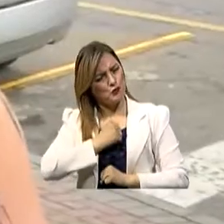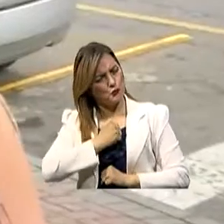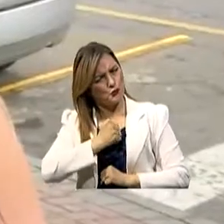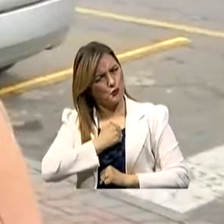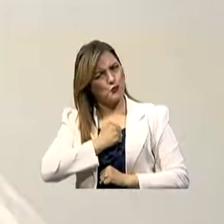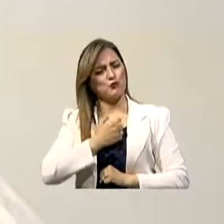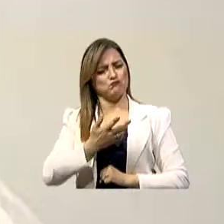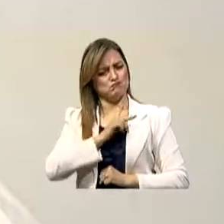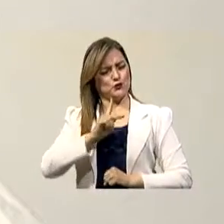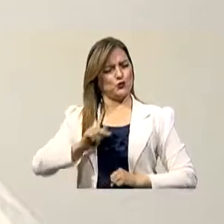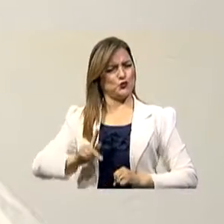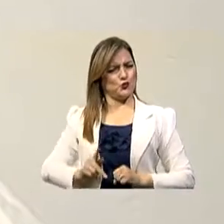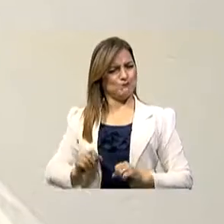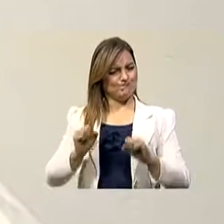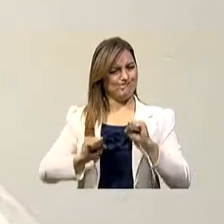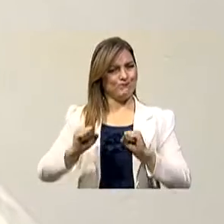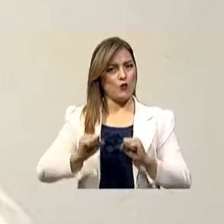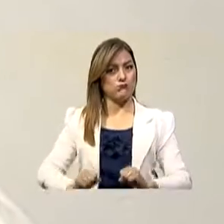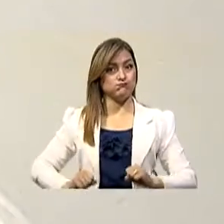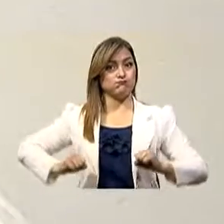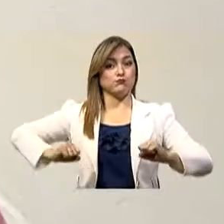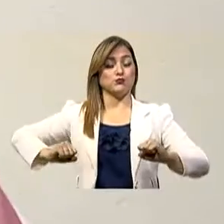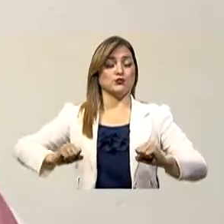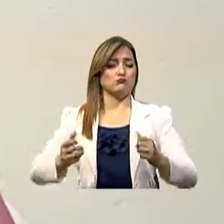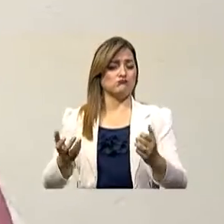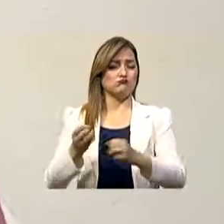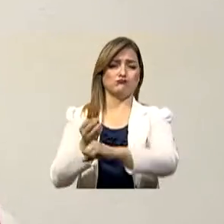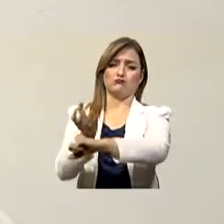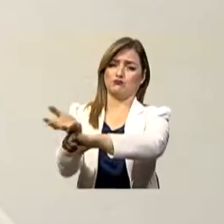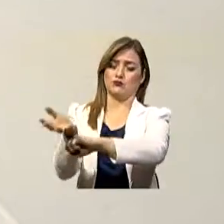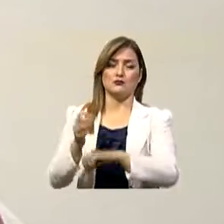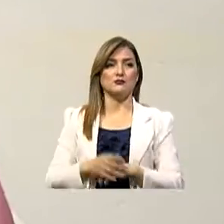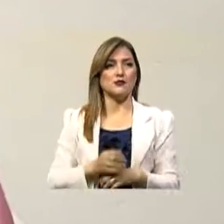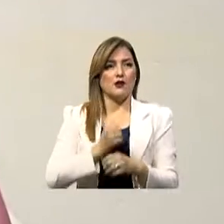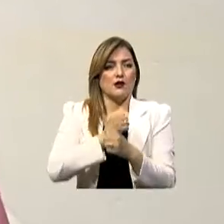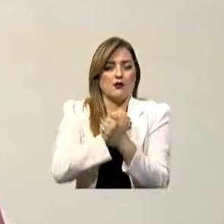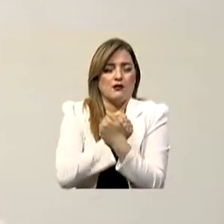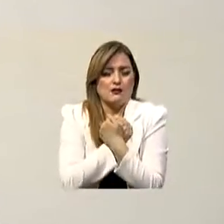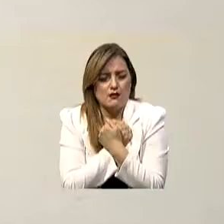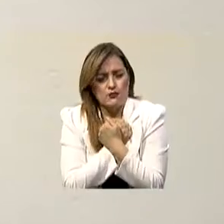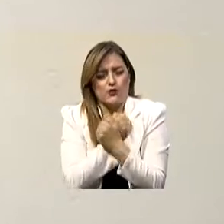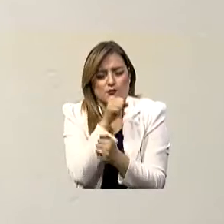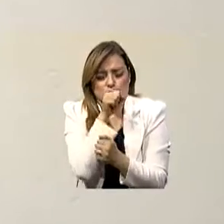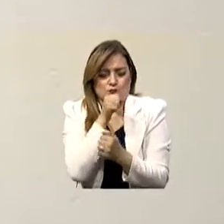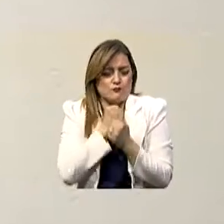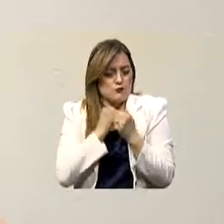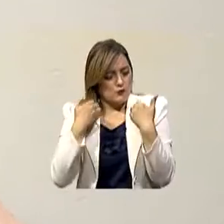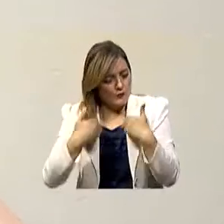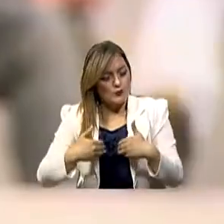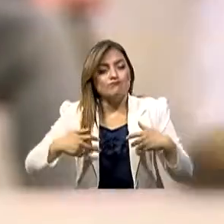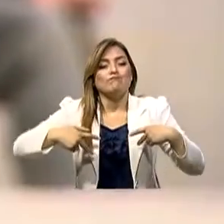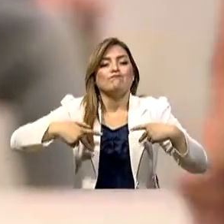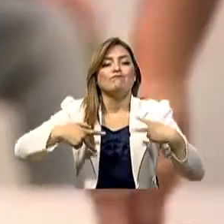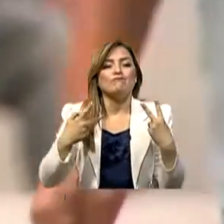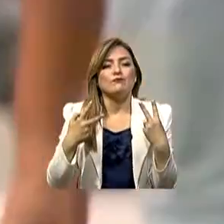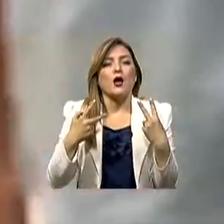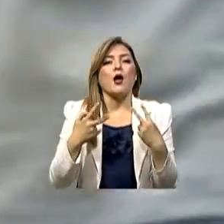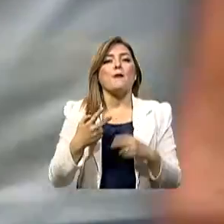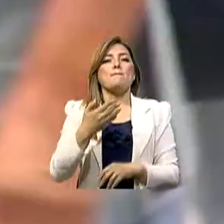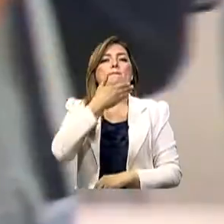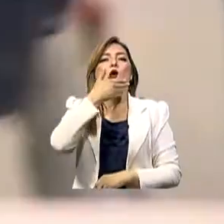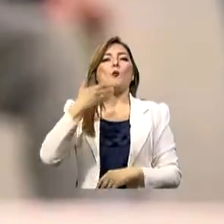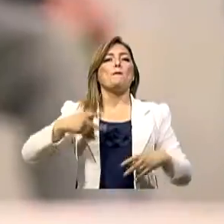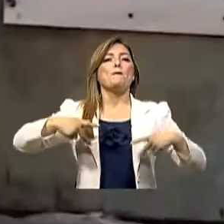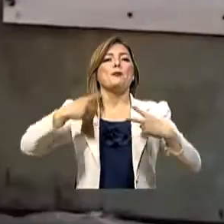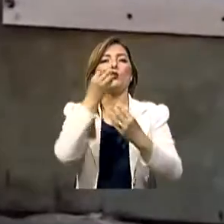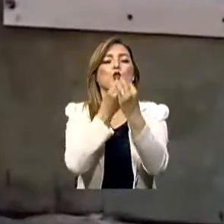obeso y que si se ama que se quiere y que si quiere un buen estilo de vida el sedentarismo y los malos hábitos